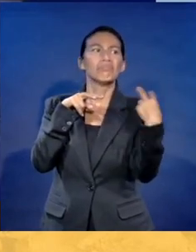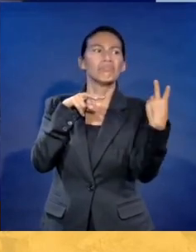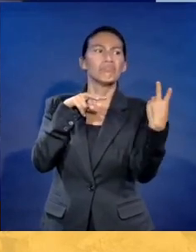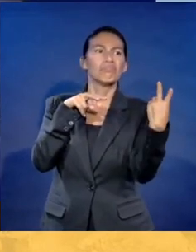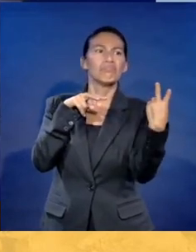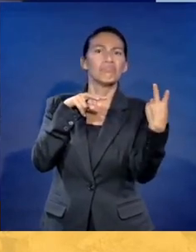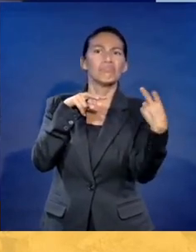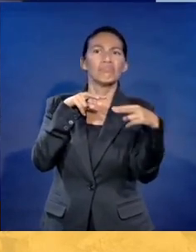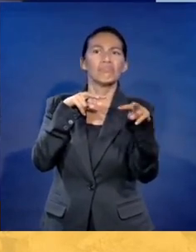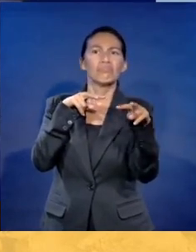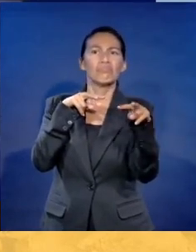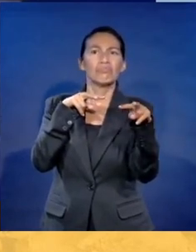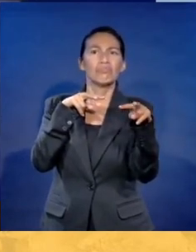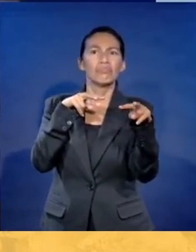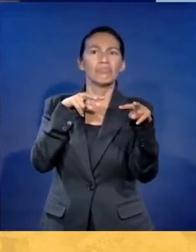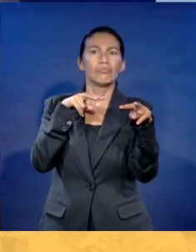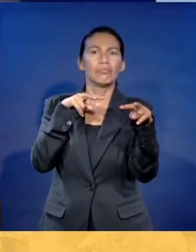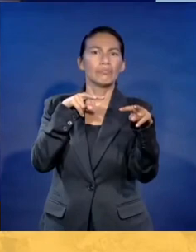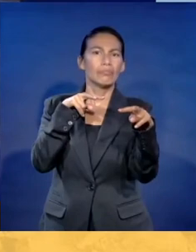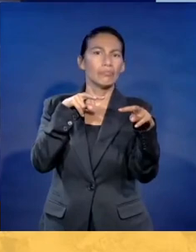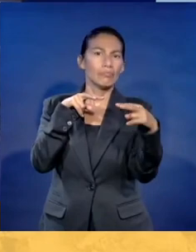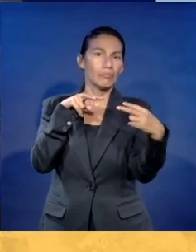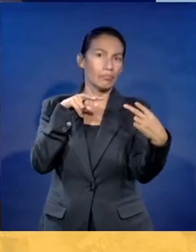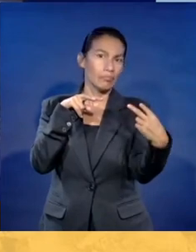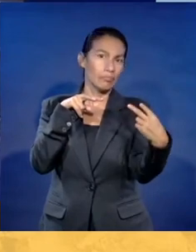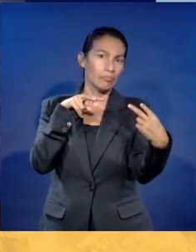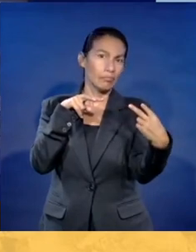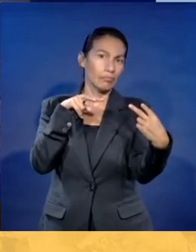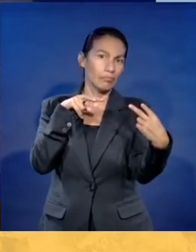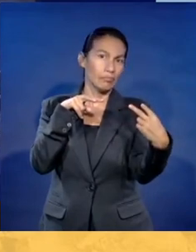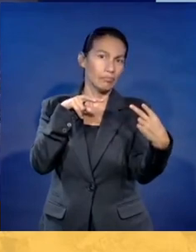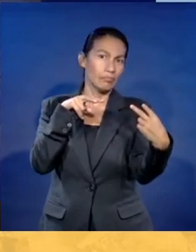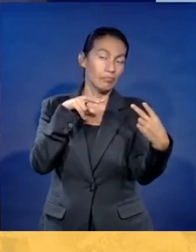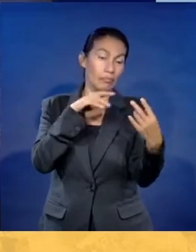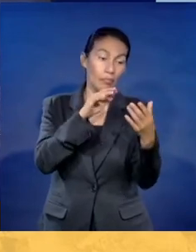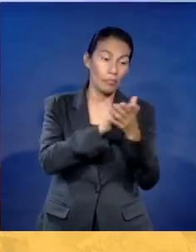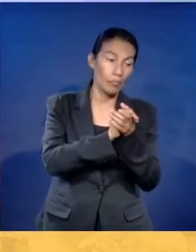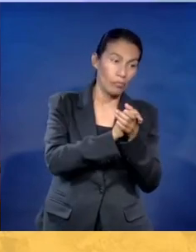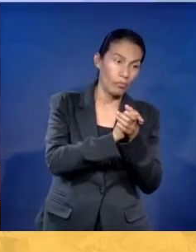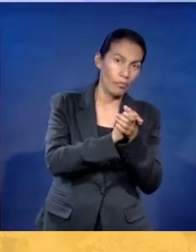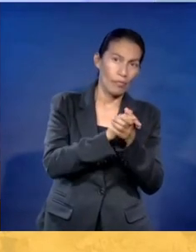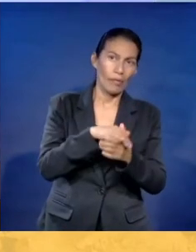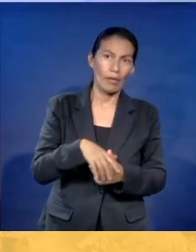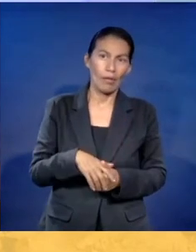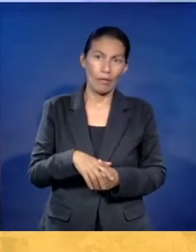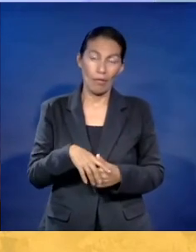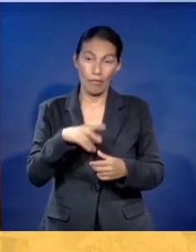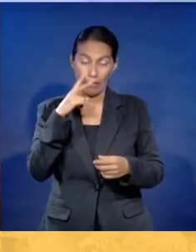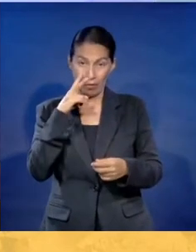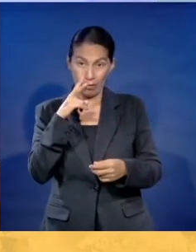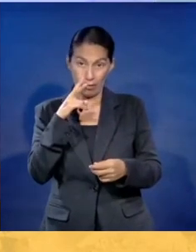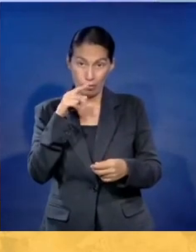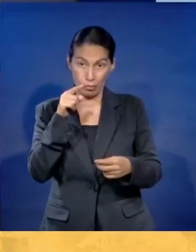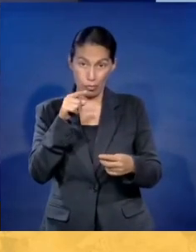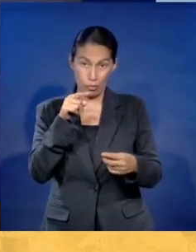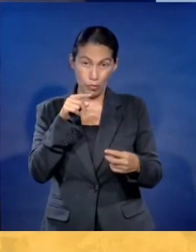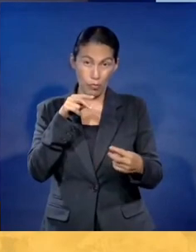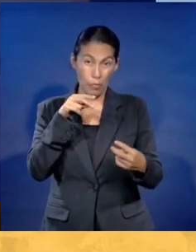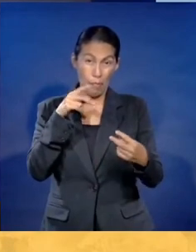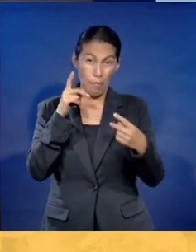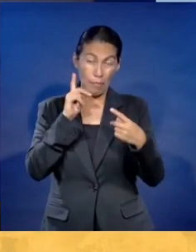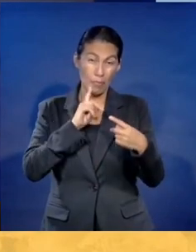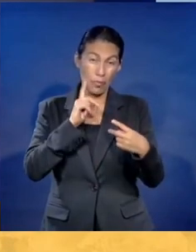paso dos regresa a su esposa dos pasos pero si usted se queda